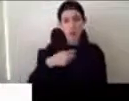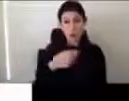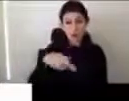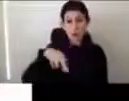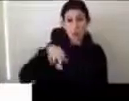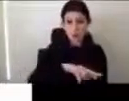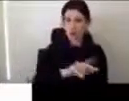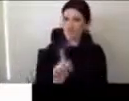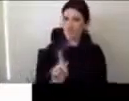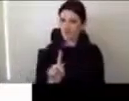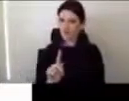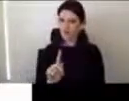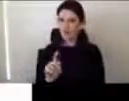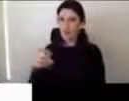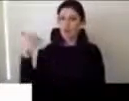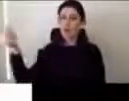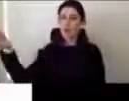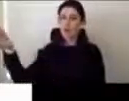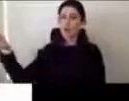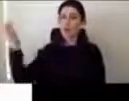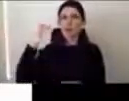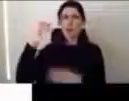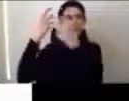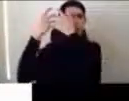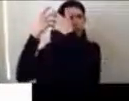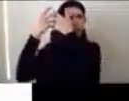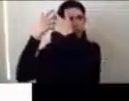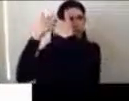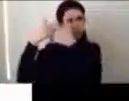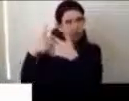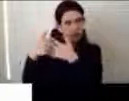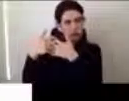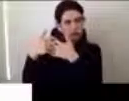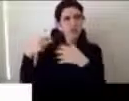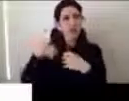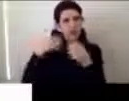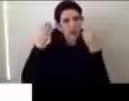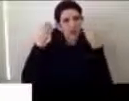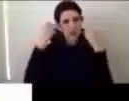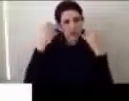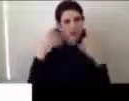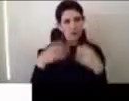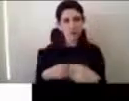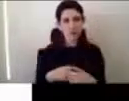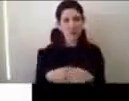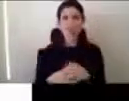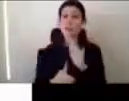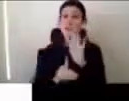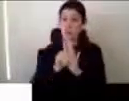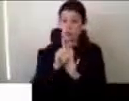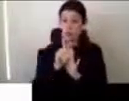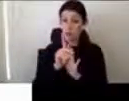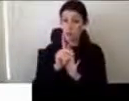elaborar una forma de aprender. Permite desarrollar varias actividades.